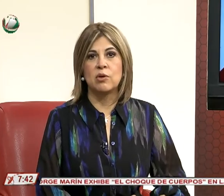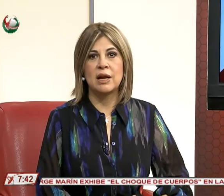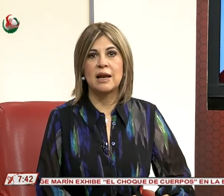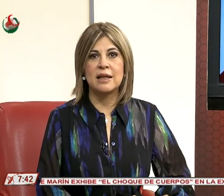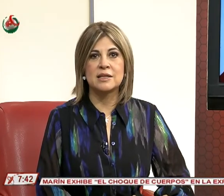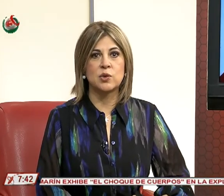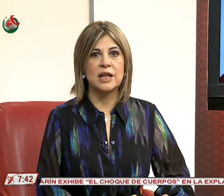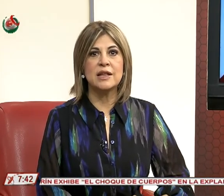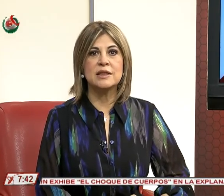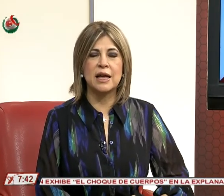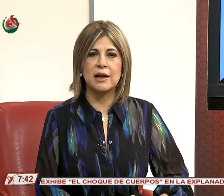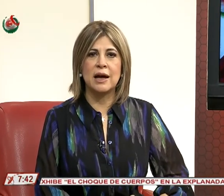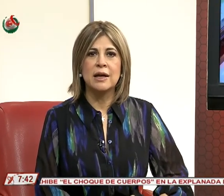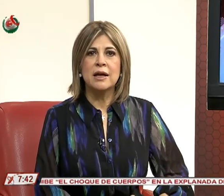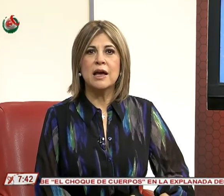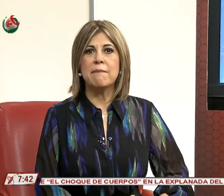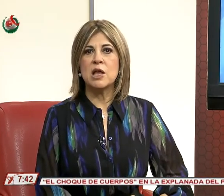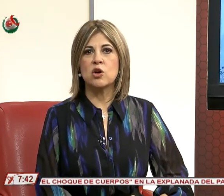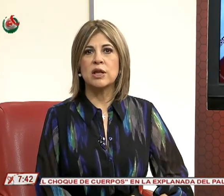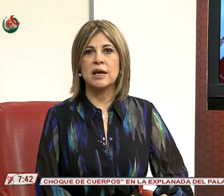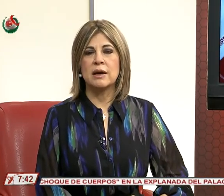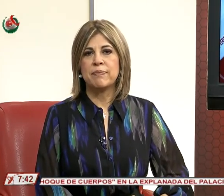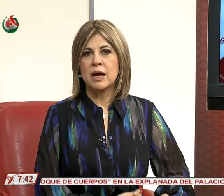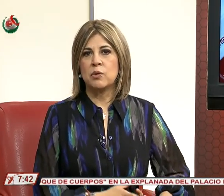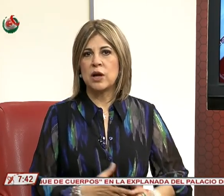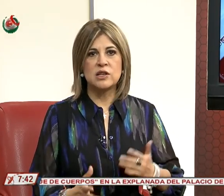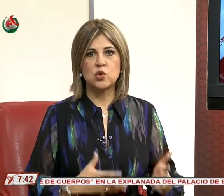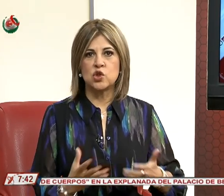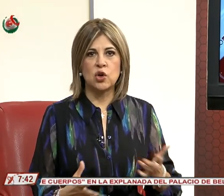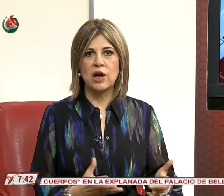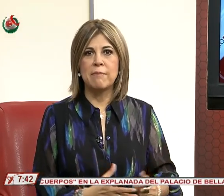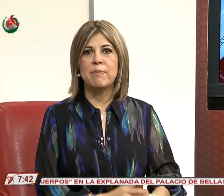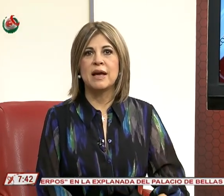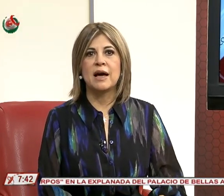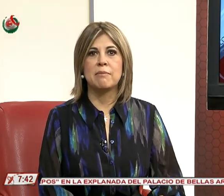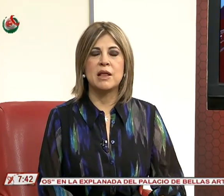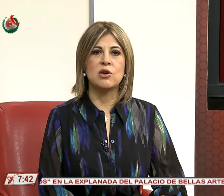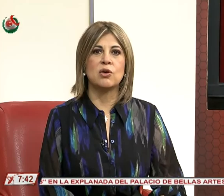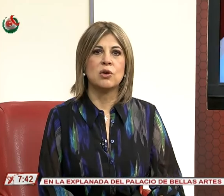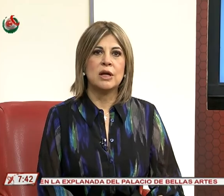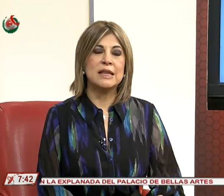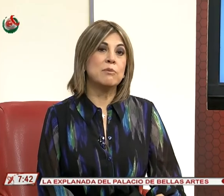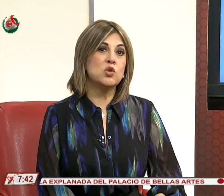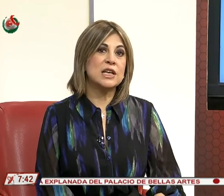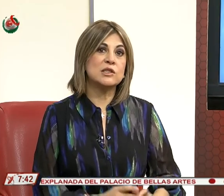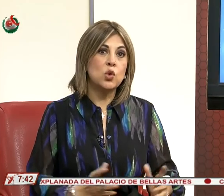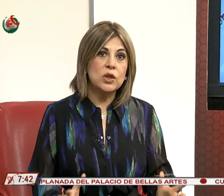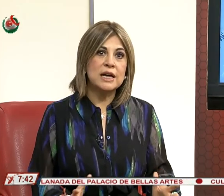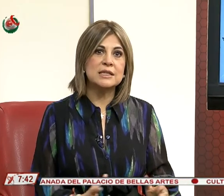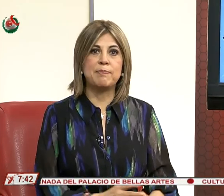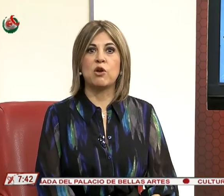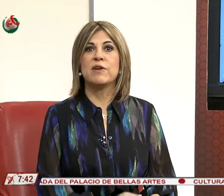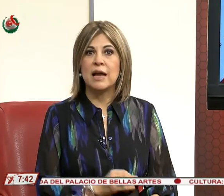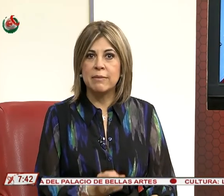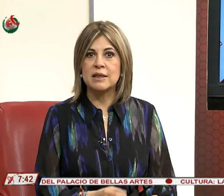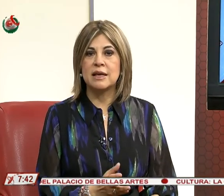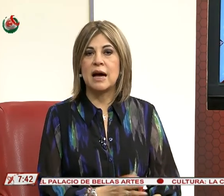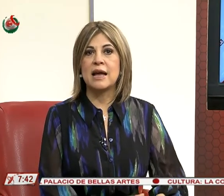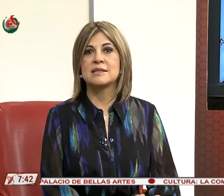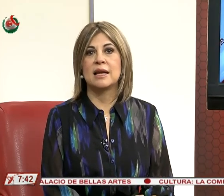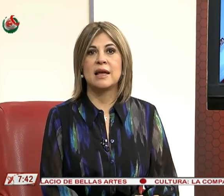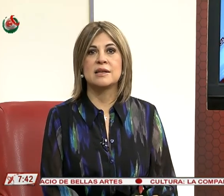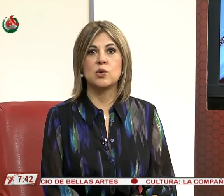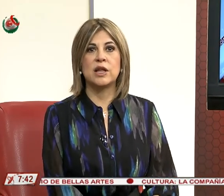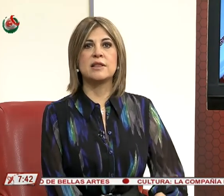instantes se aprobó la Ley de Seguridad Interna en medio de una discusión amplia, en medio de muchas dudas, pero